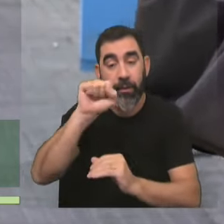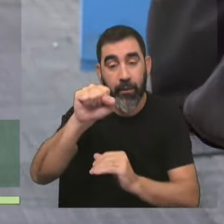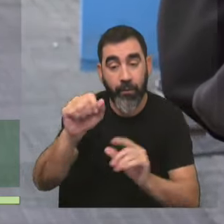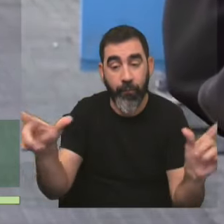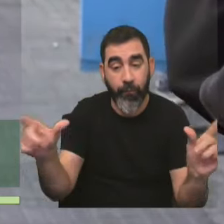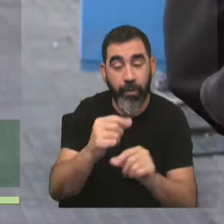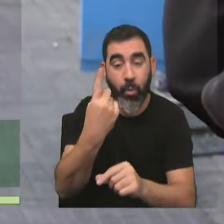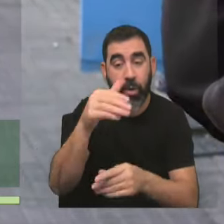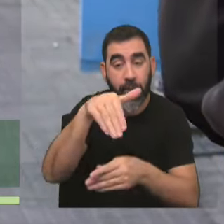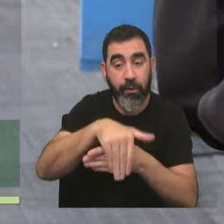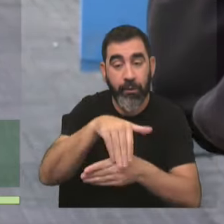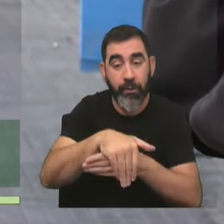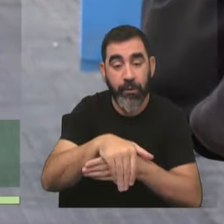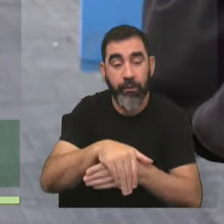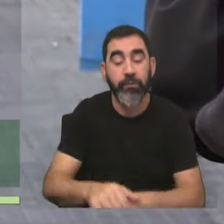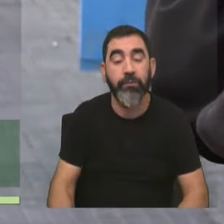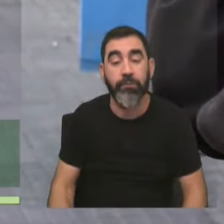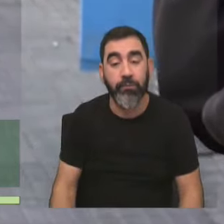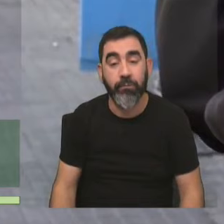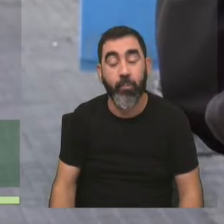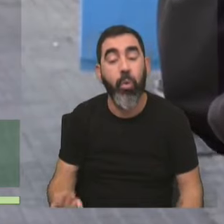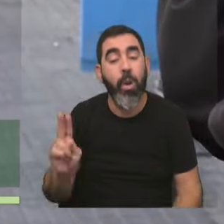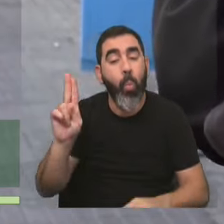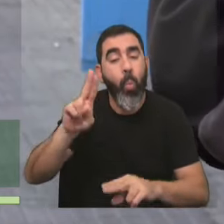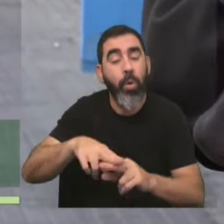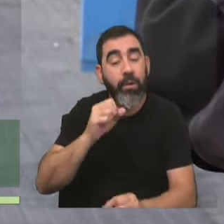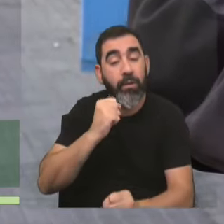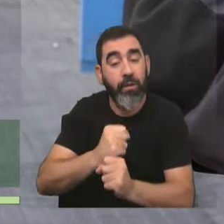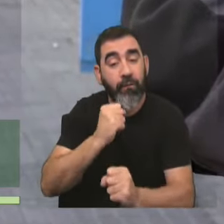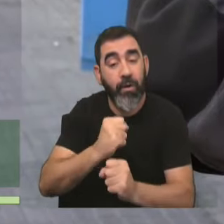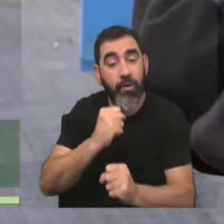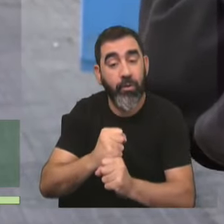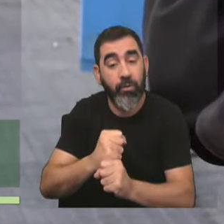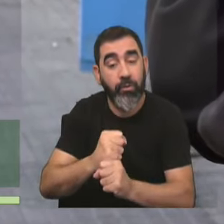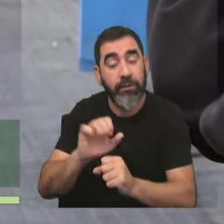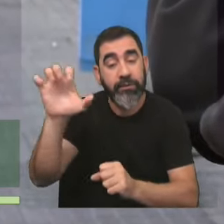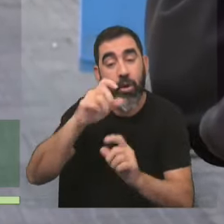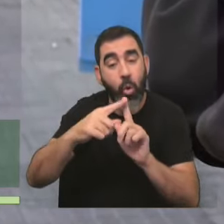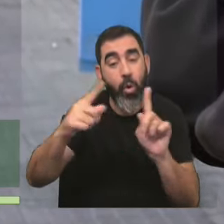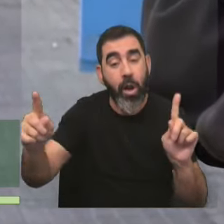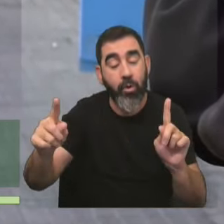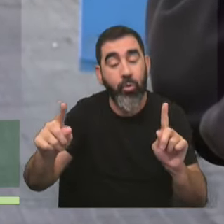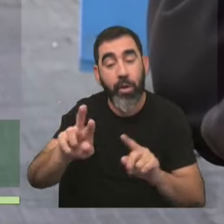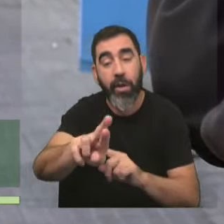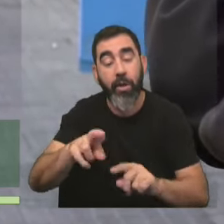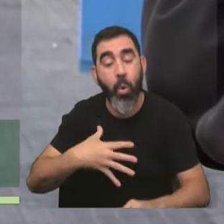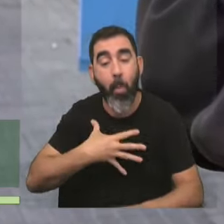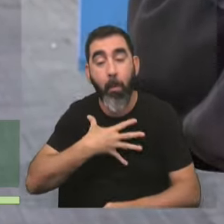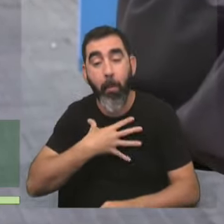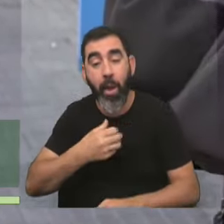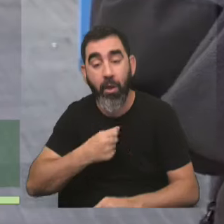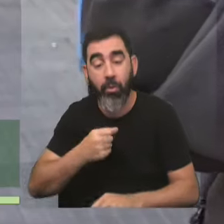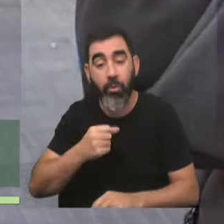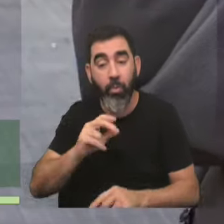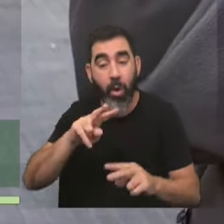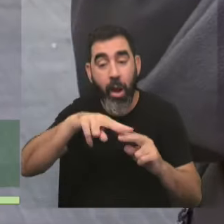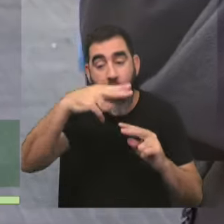de finalizar hace minutos tras la muerte de este trabajador de cerro largo de Río branco que luego de